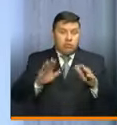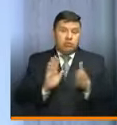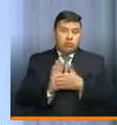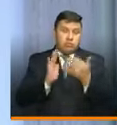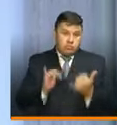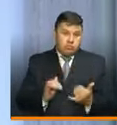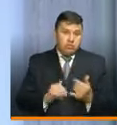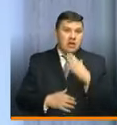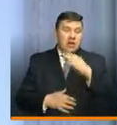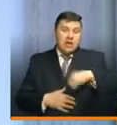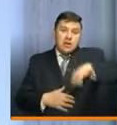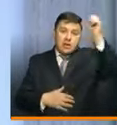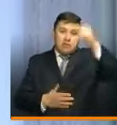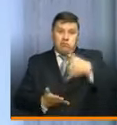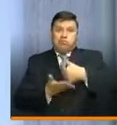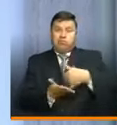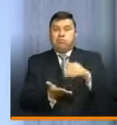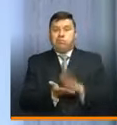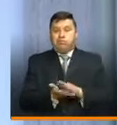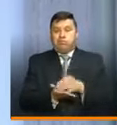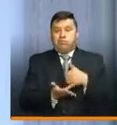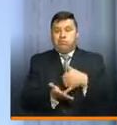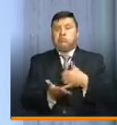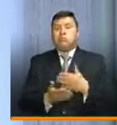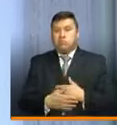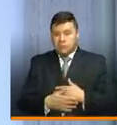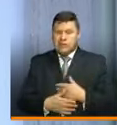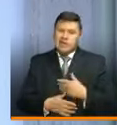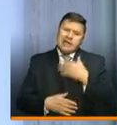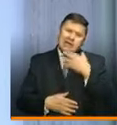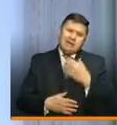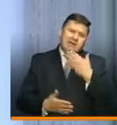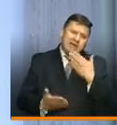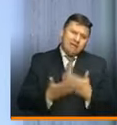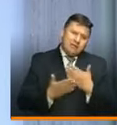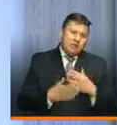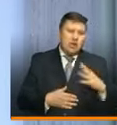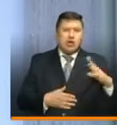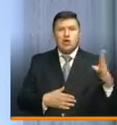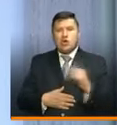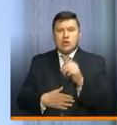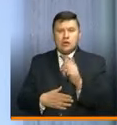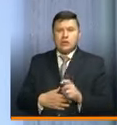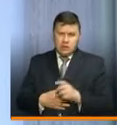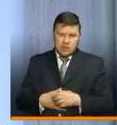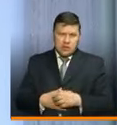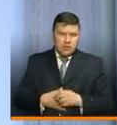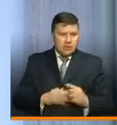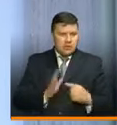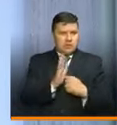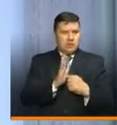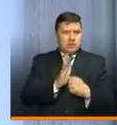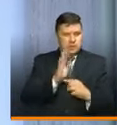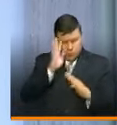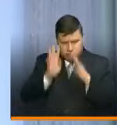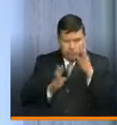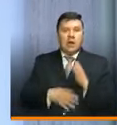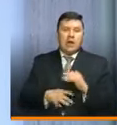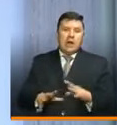de estos ganadores de este premio, y sobre todo realmente agradecer que todos los que presentaron sus